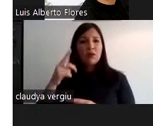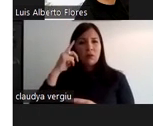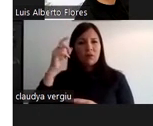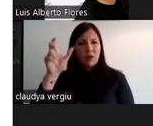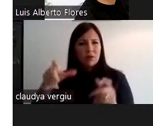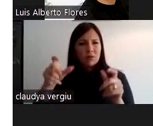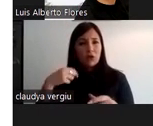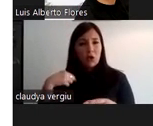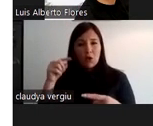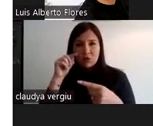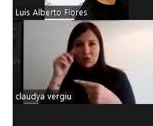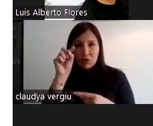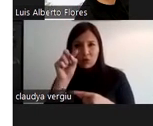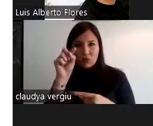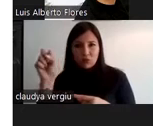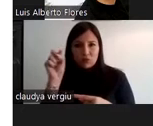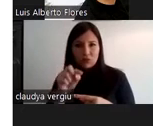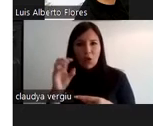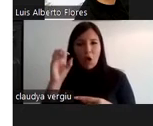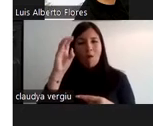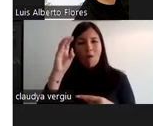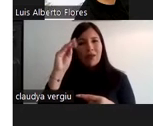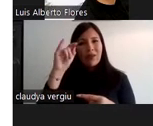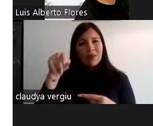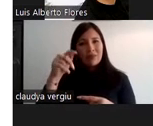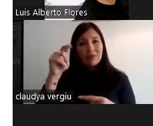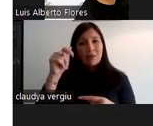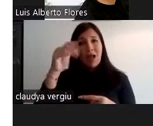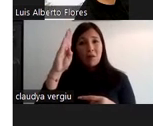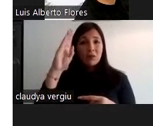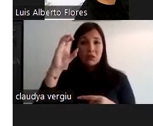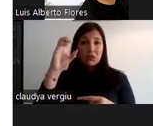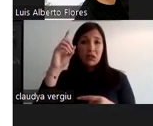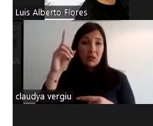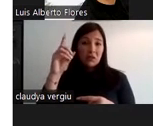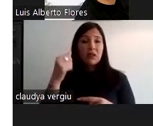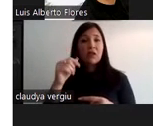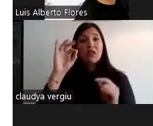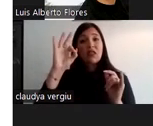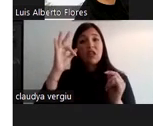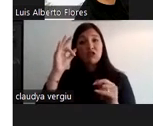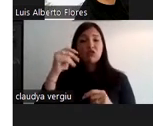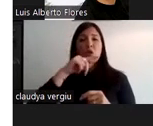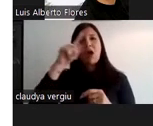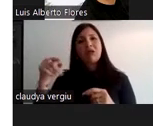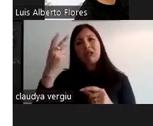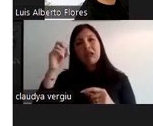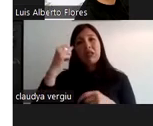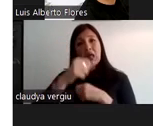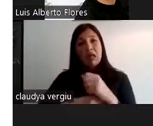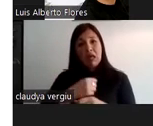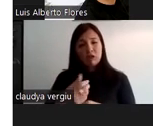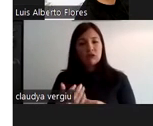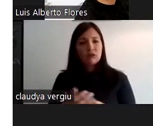objetivo que estamos estudiando que pueden ver un poco más abajo que es abcd de 1870 años que era un poco más de 13 millones